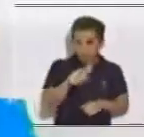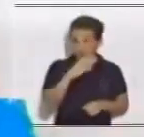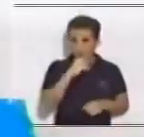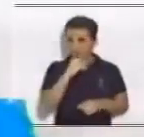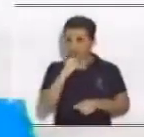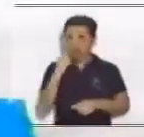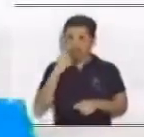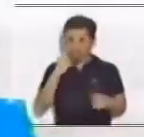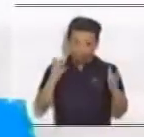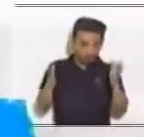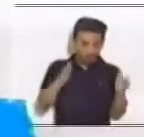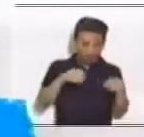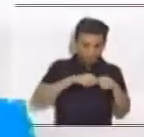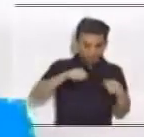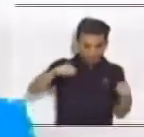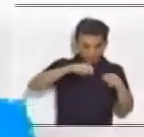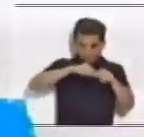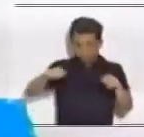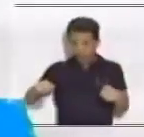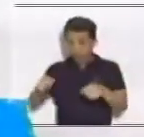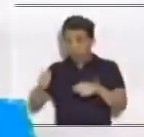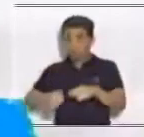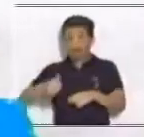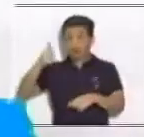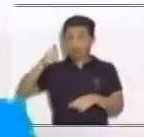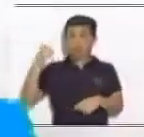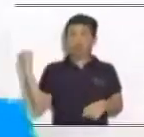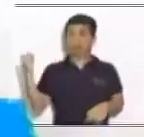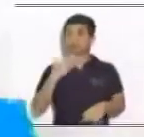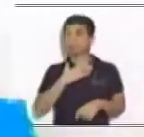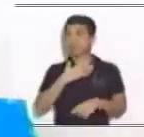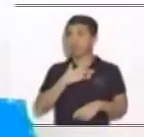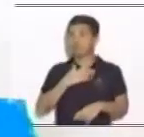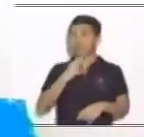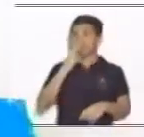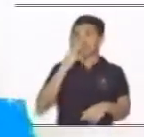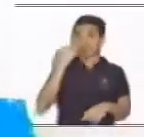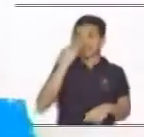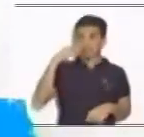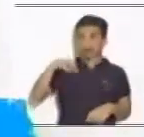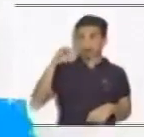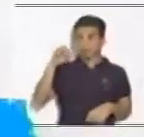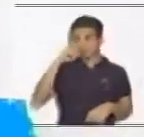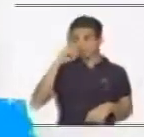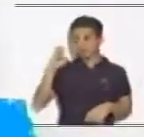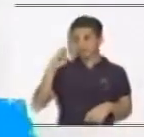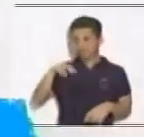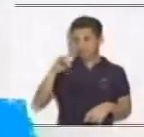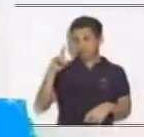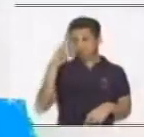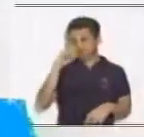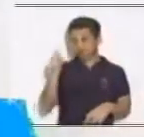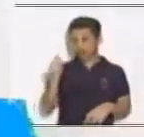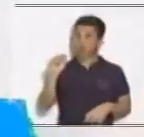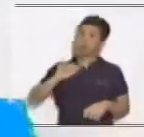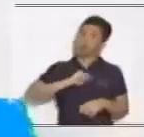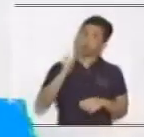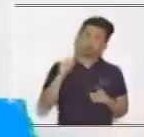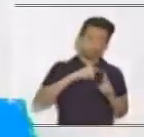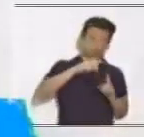solo compárenlos. Y el mayor es la hipotenusa. Los otros dos son los que se llaman